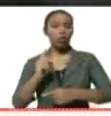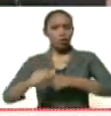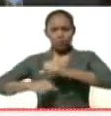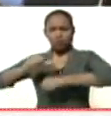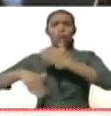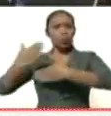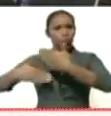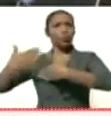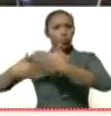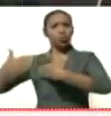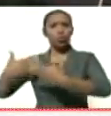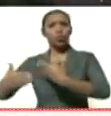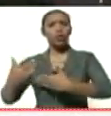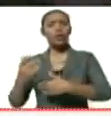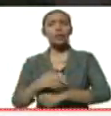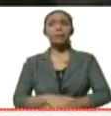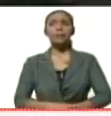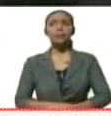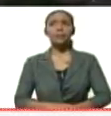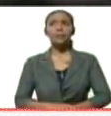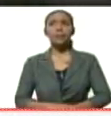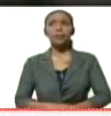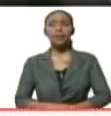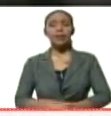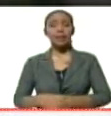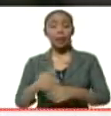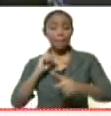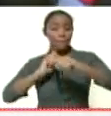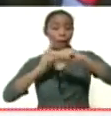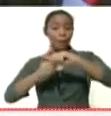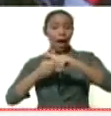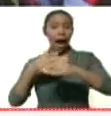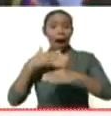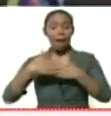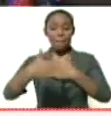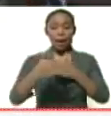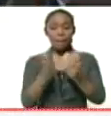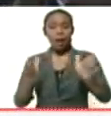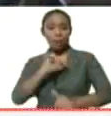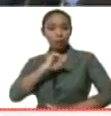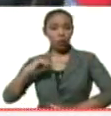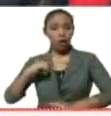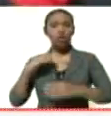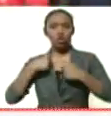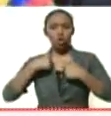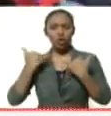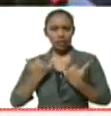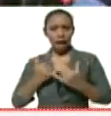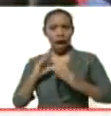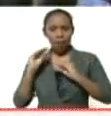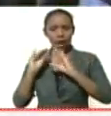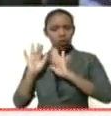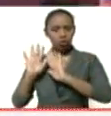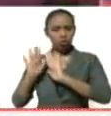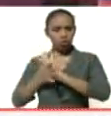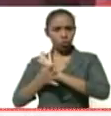acelerando el proceso de los despistajes ampliados, personalizados. Ya voy a hablar de eso, ya voy a hablar de